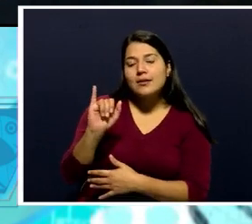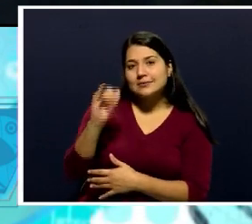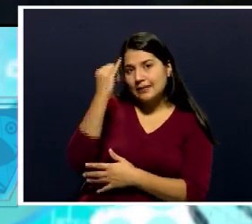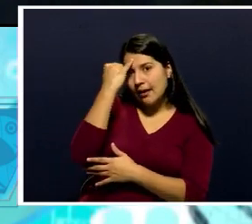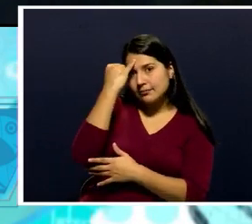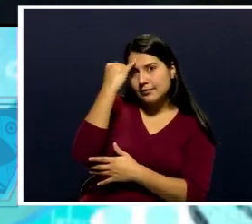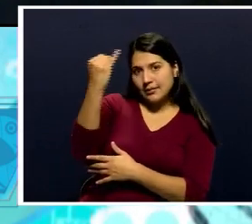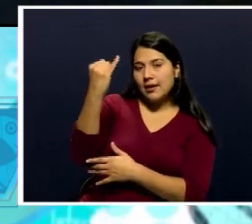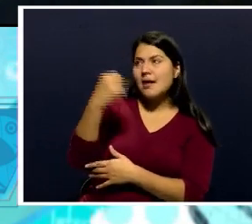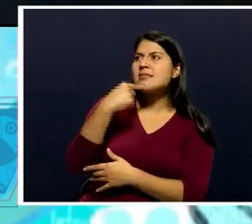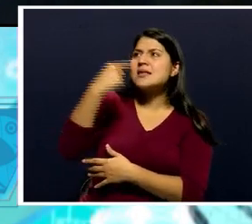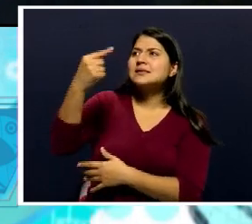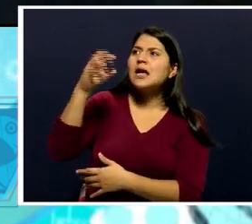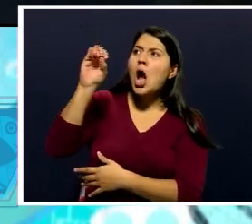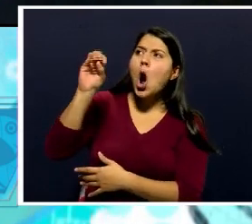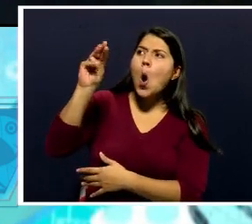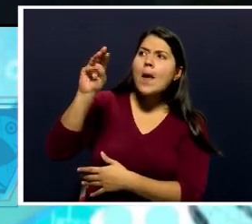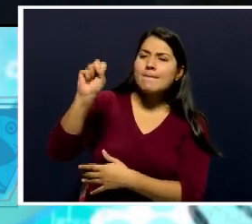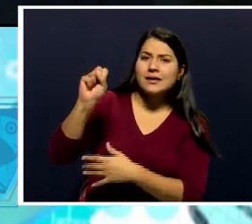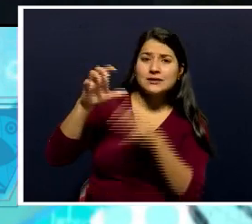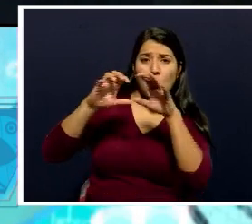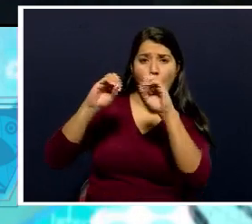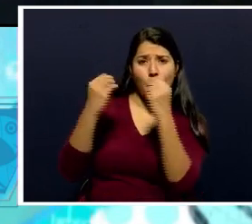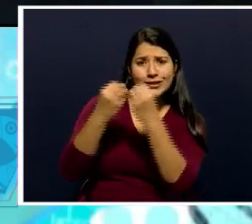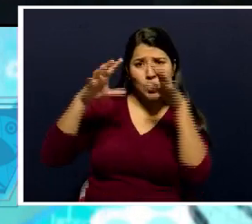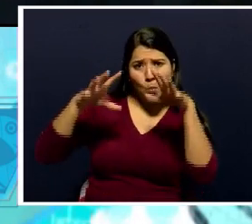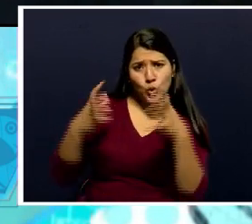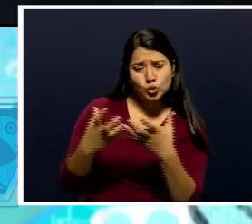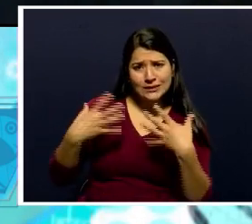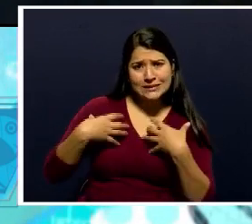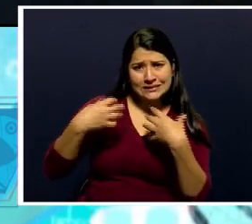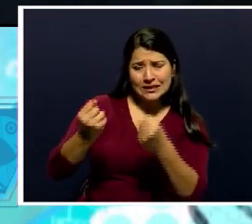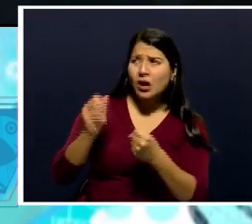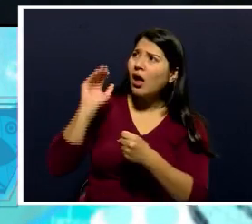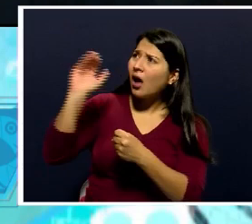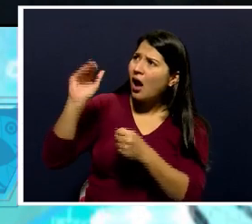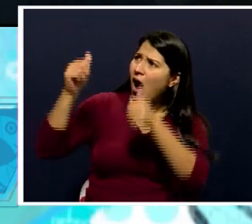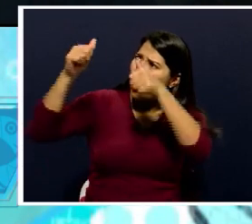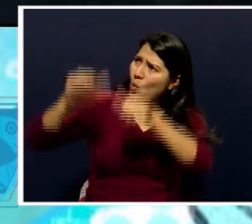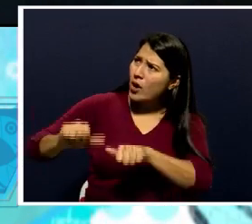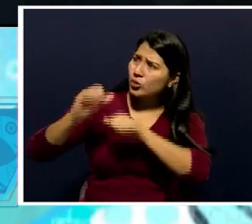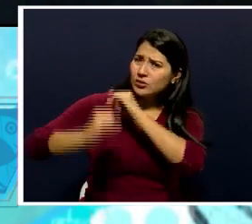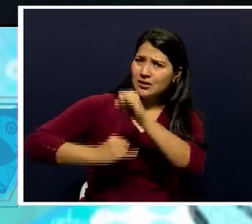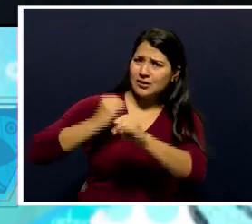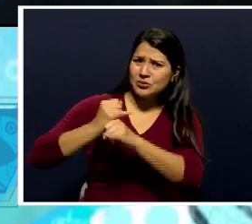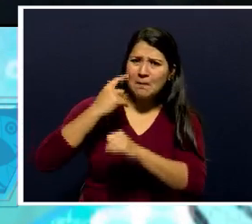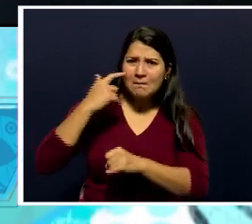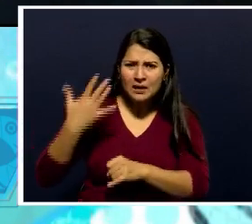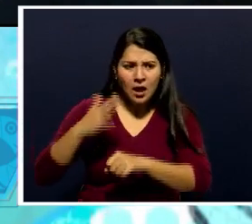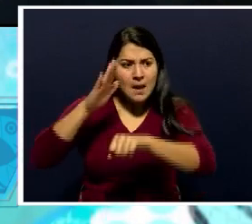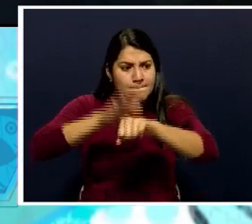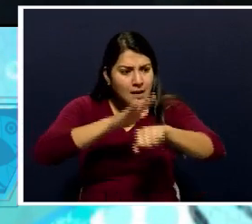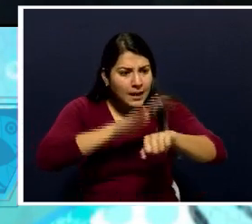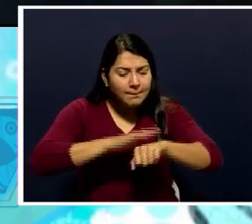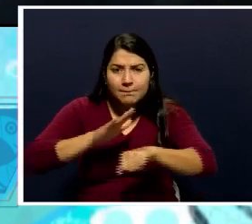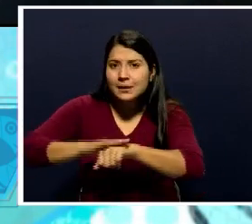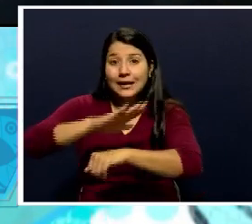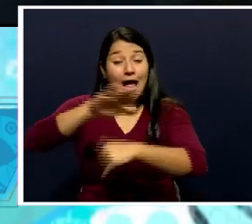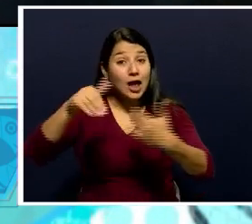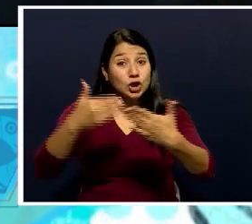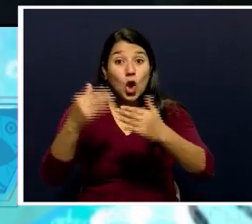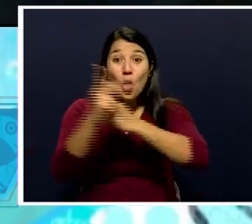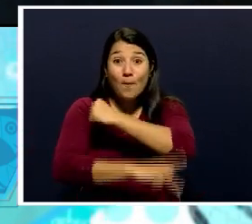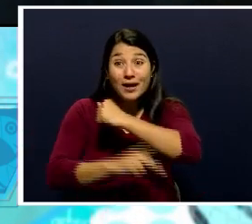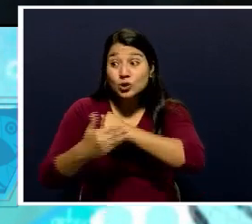esa propuesta a la OMS, para que haya un acuerdo internacional que le permita a todos los países tener